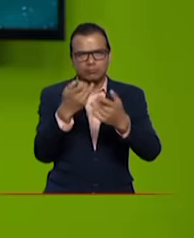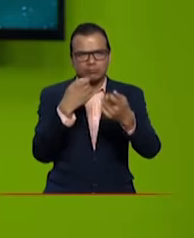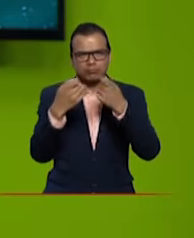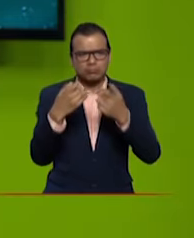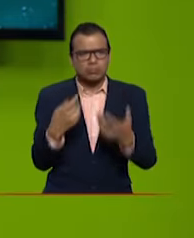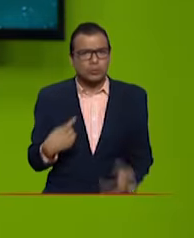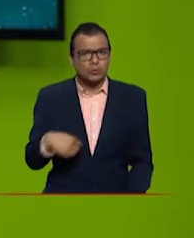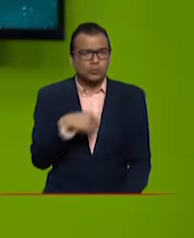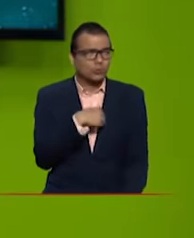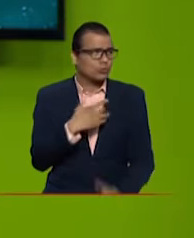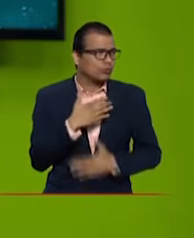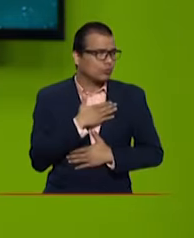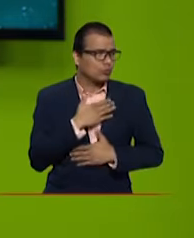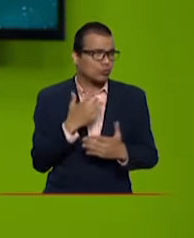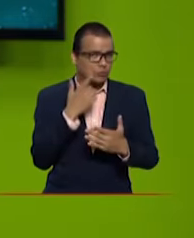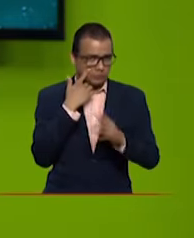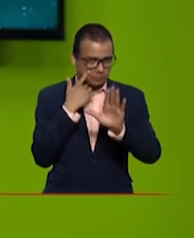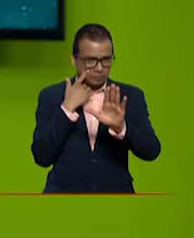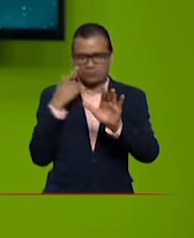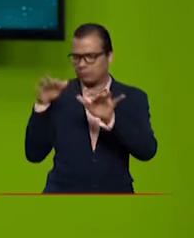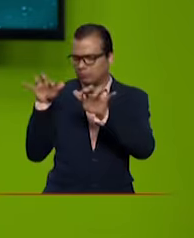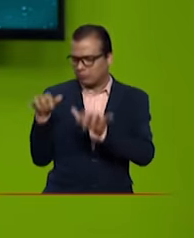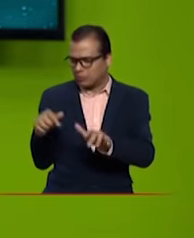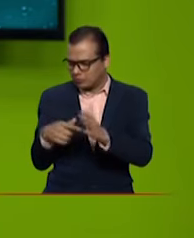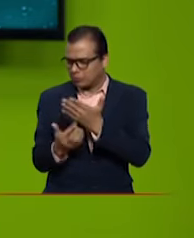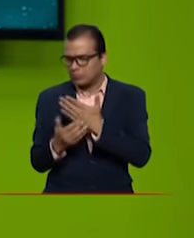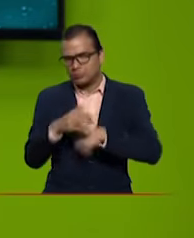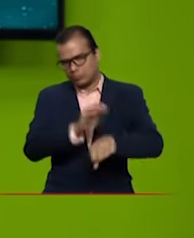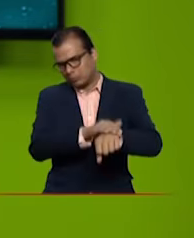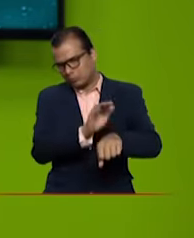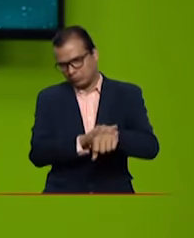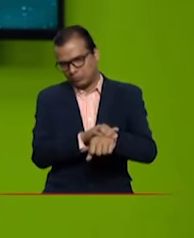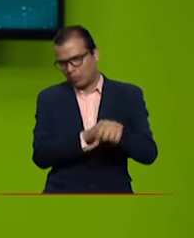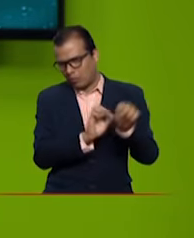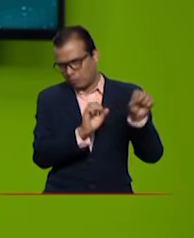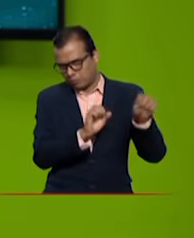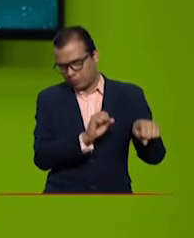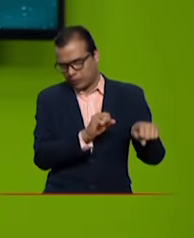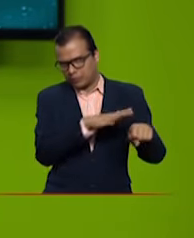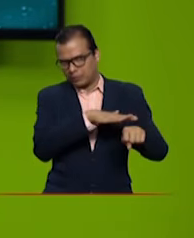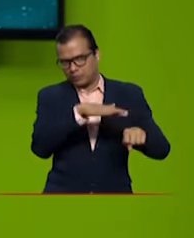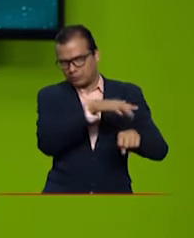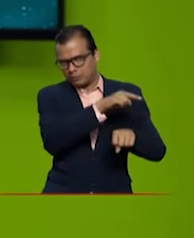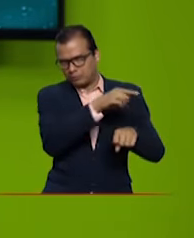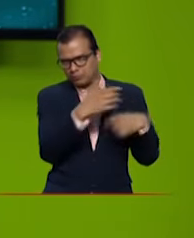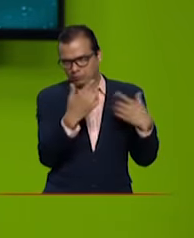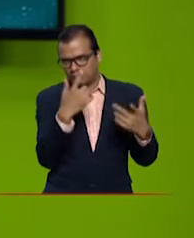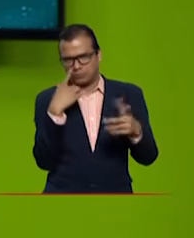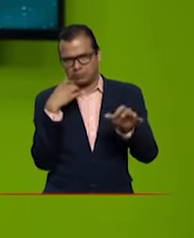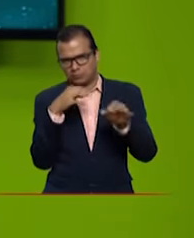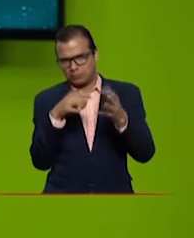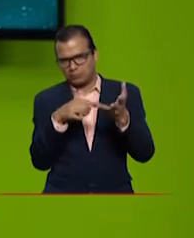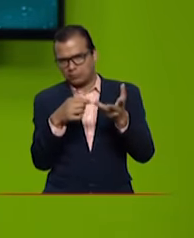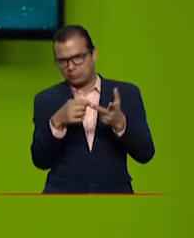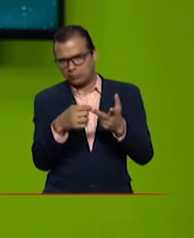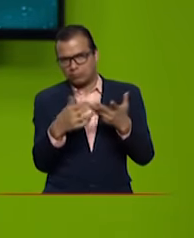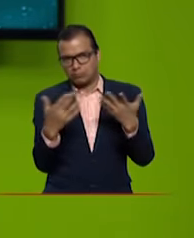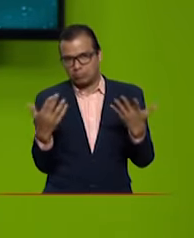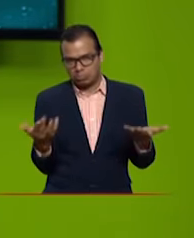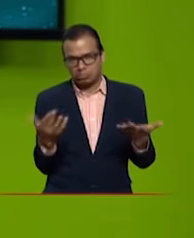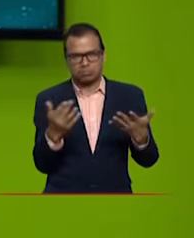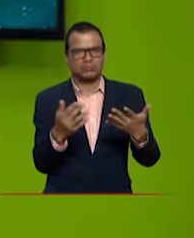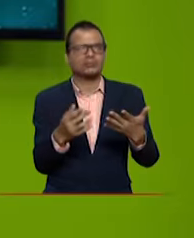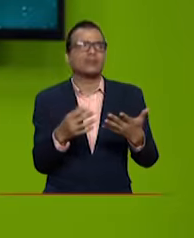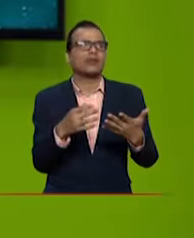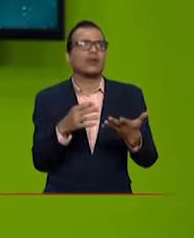Wilson. En nuestro sistema le decimos, su predio está en un área protegida, estas son las limitantes, o está en un distrito regional de manejo